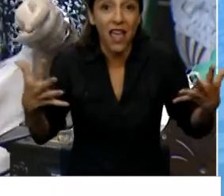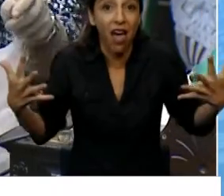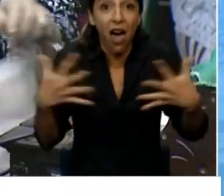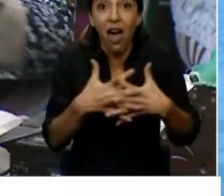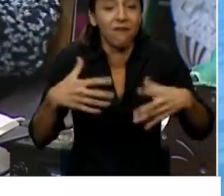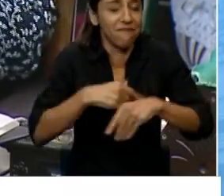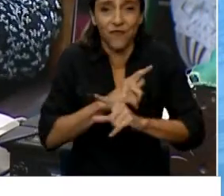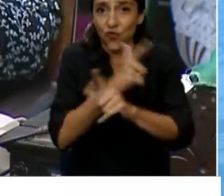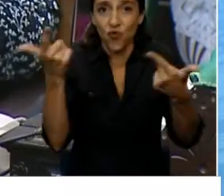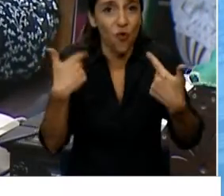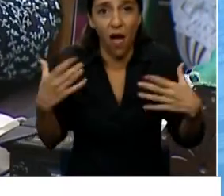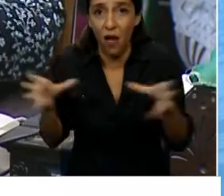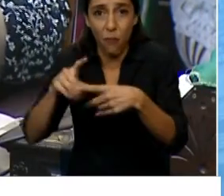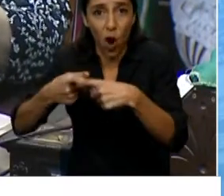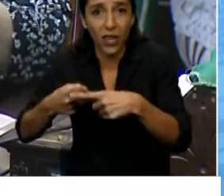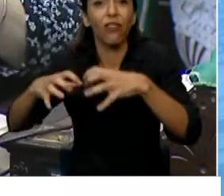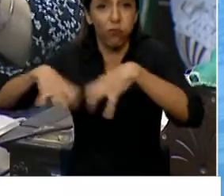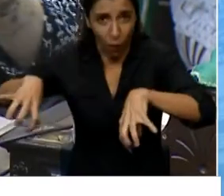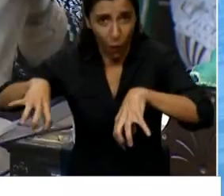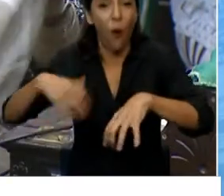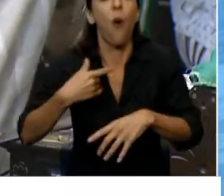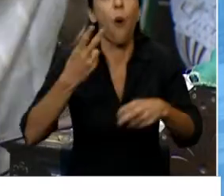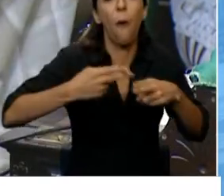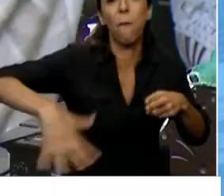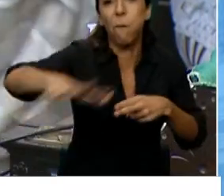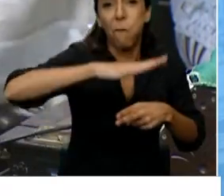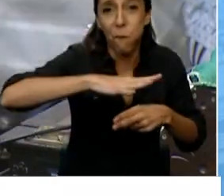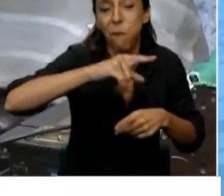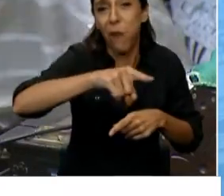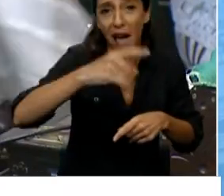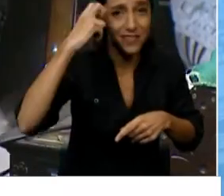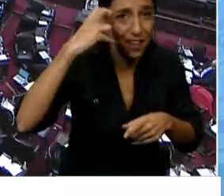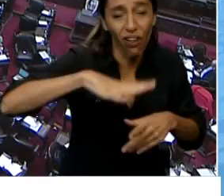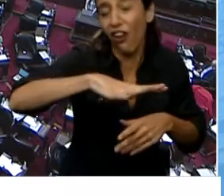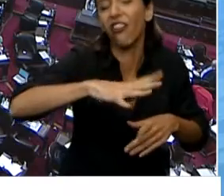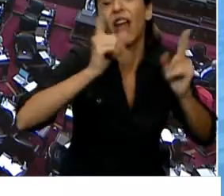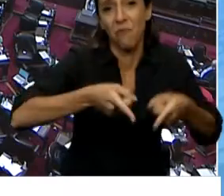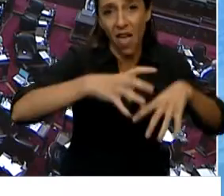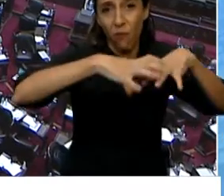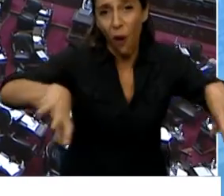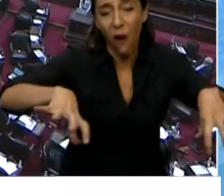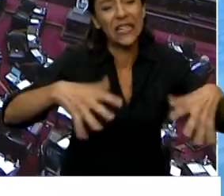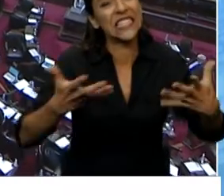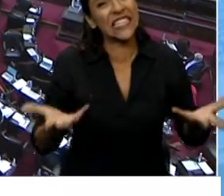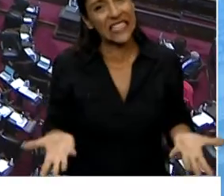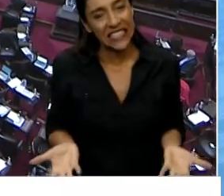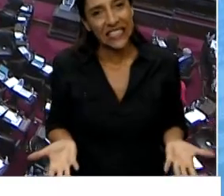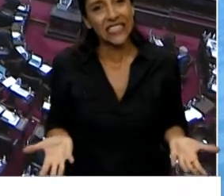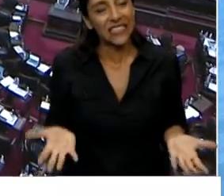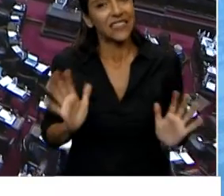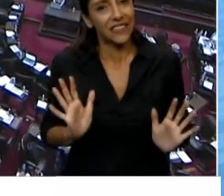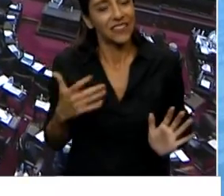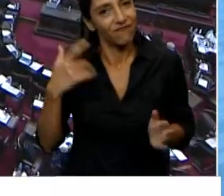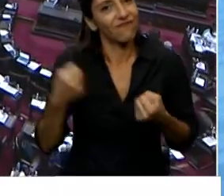divididos. La plaza frente al Congreso está dividida. Hubiera sido bueno, coincido con